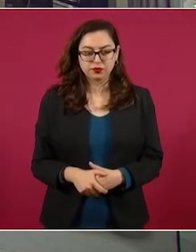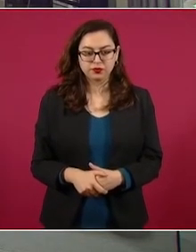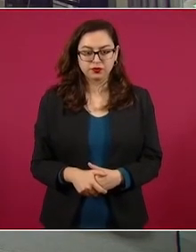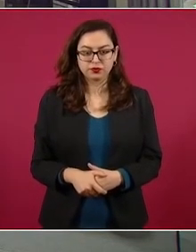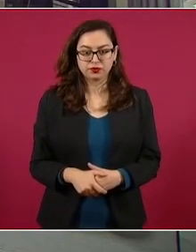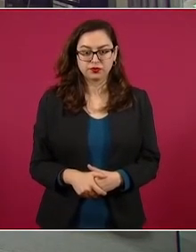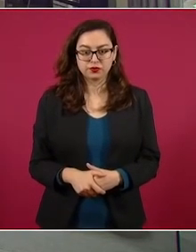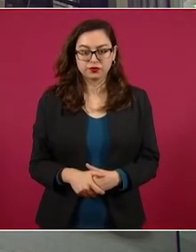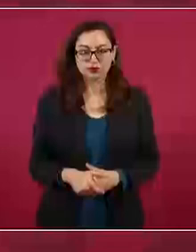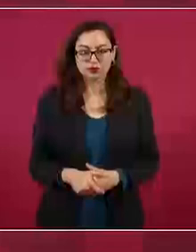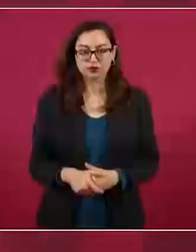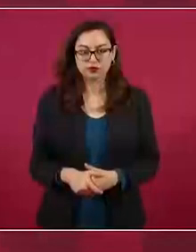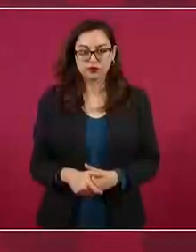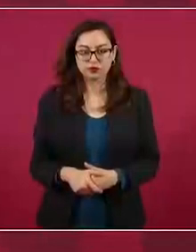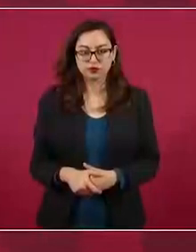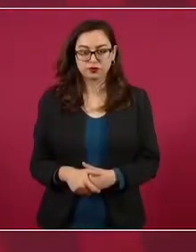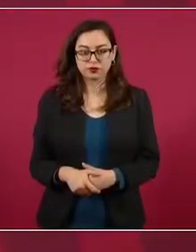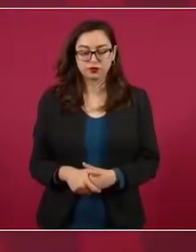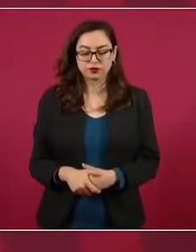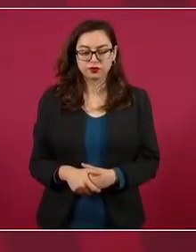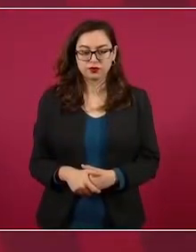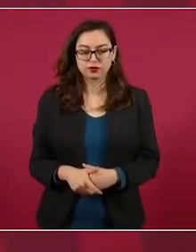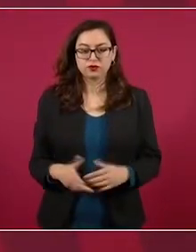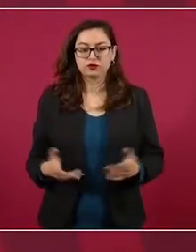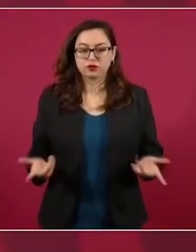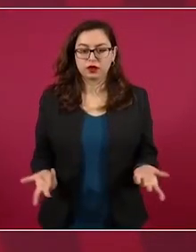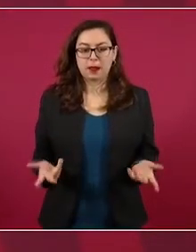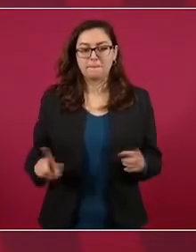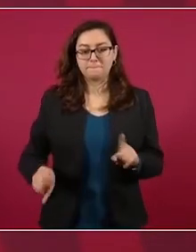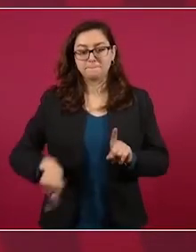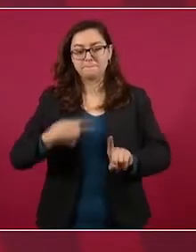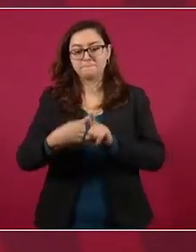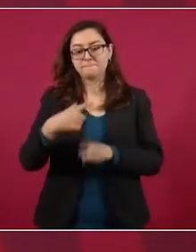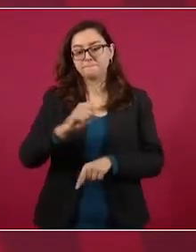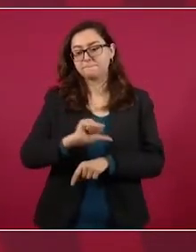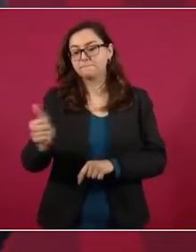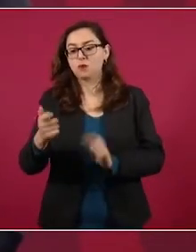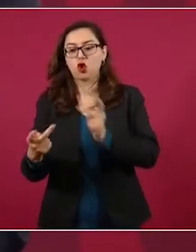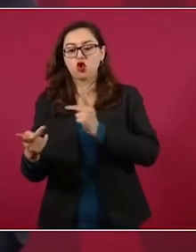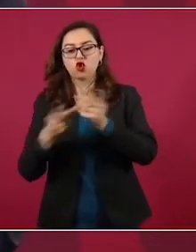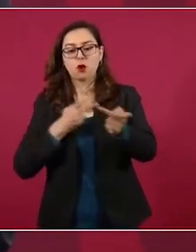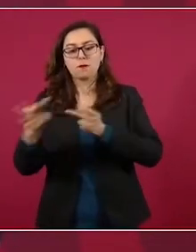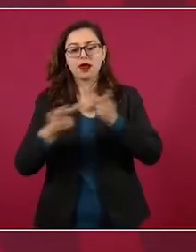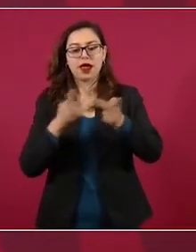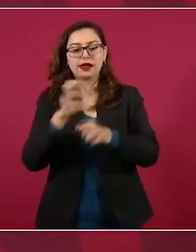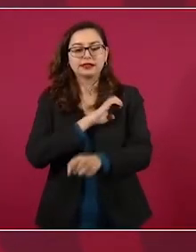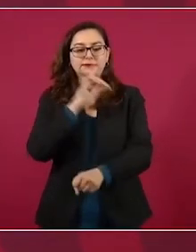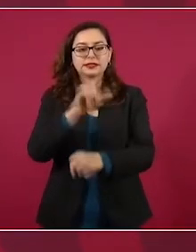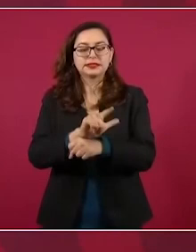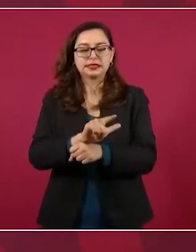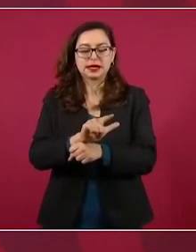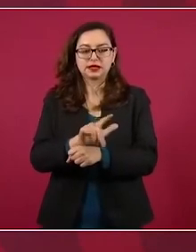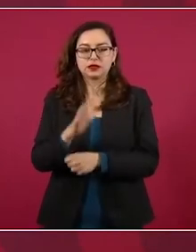para Sonora que se va a iniciar